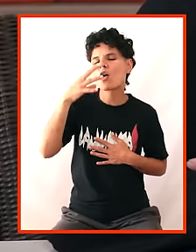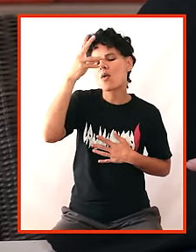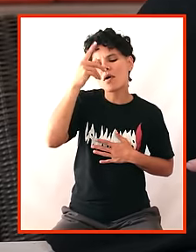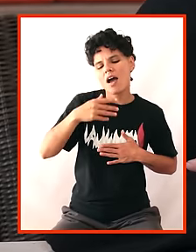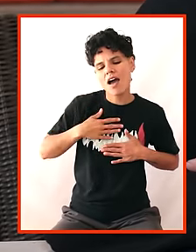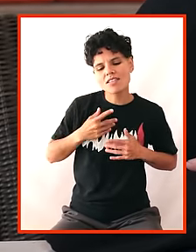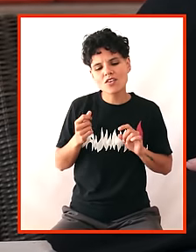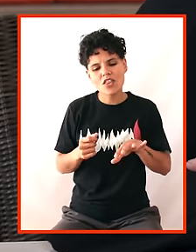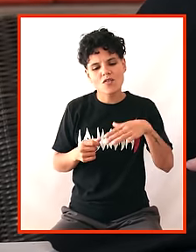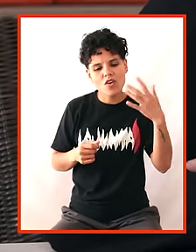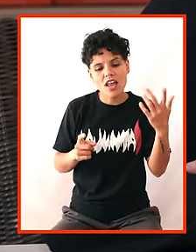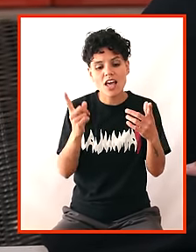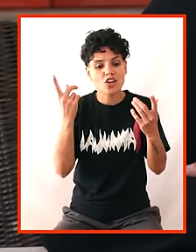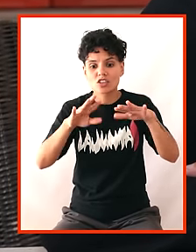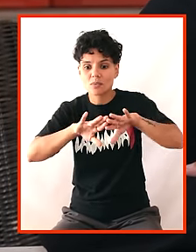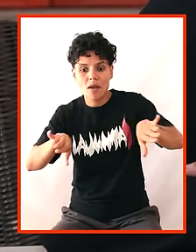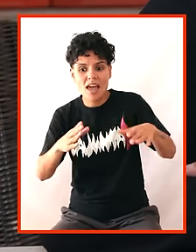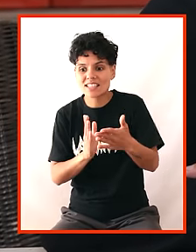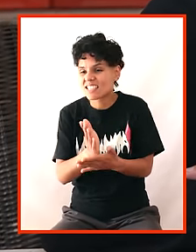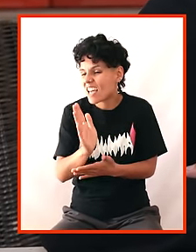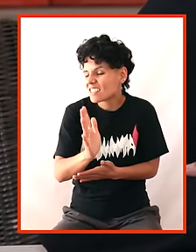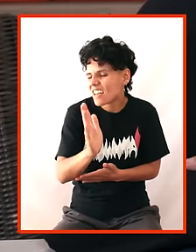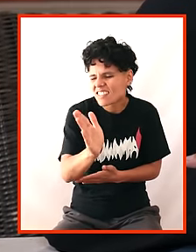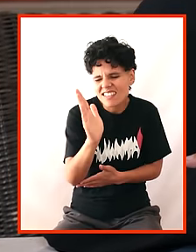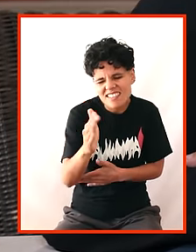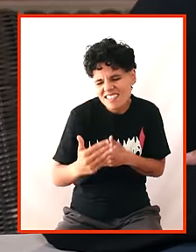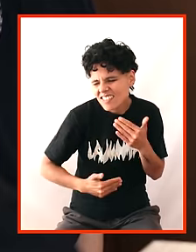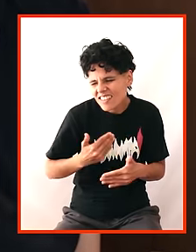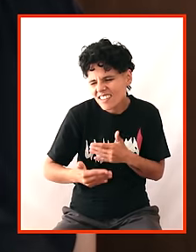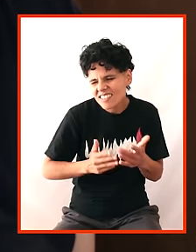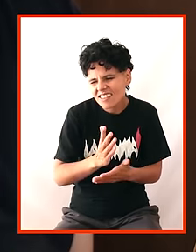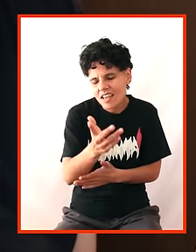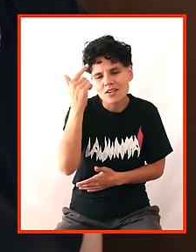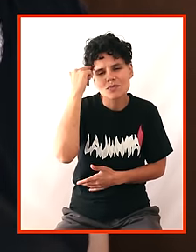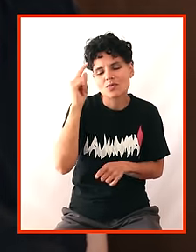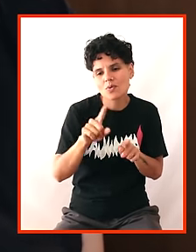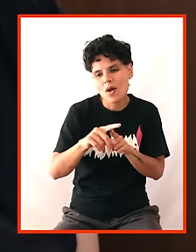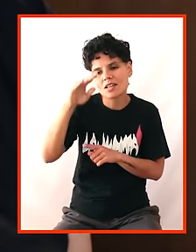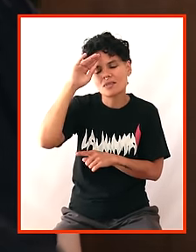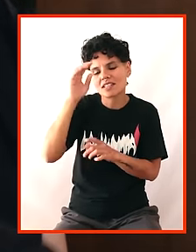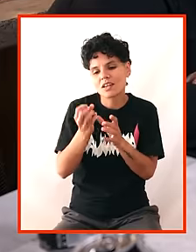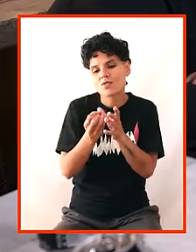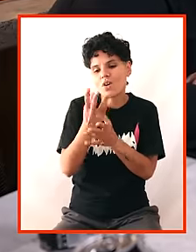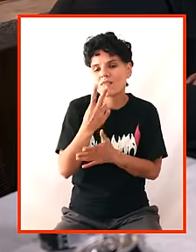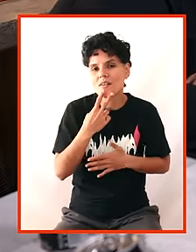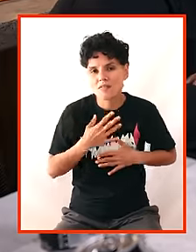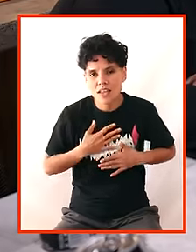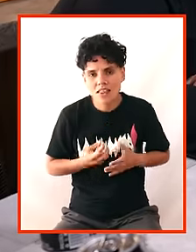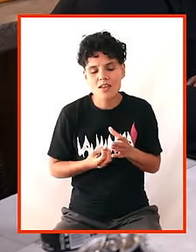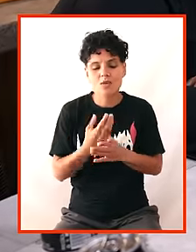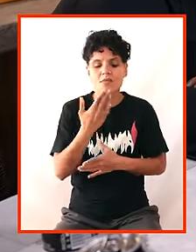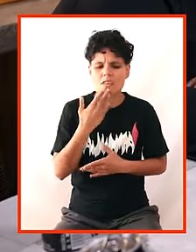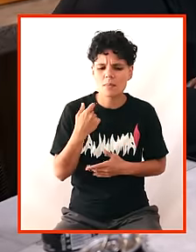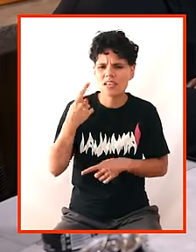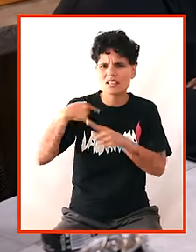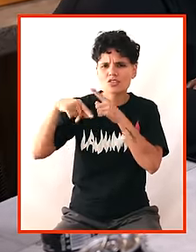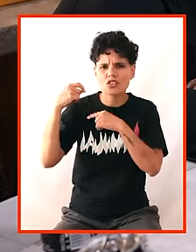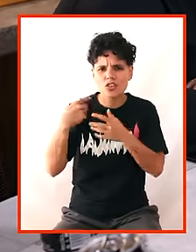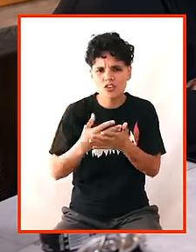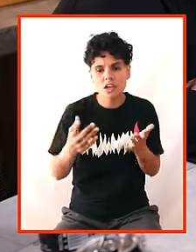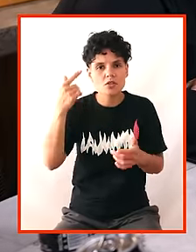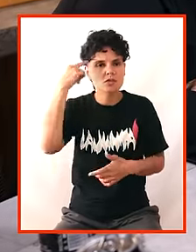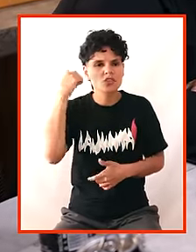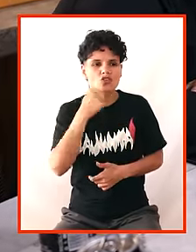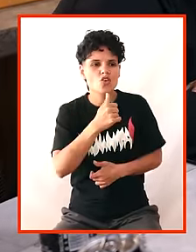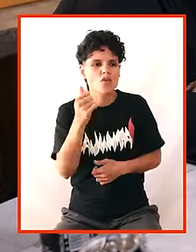pare. Pero tenés razón, o sea, también nueva experiencia, nueva vida, ajá, nueva historia. Sí, pues para todos fue súper valioso todo, sí,